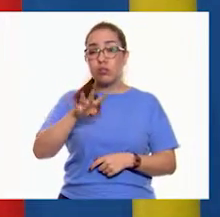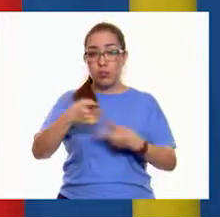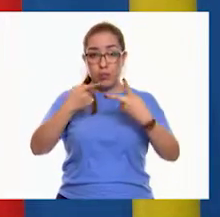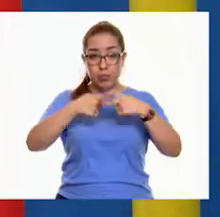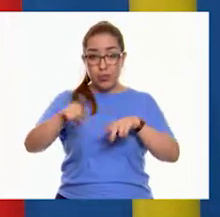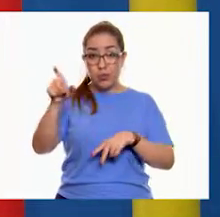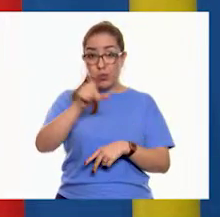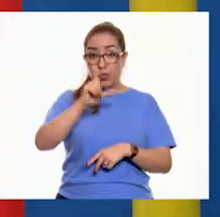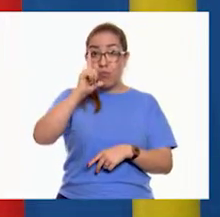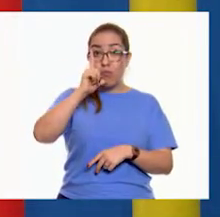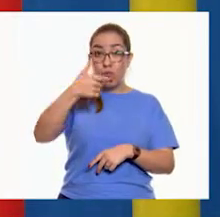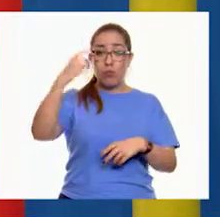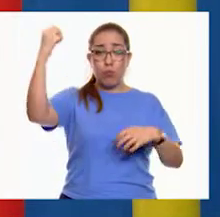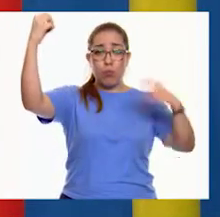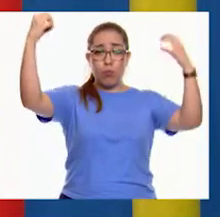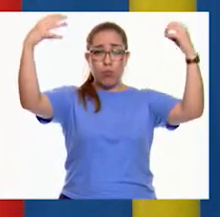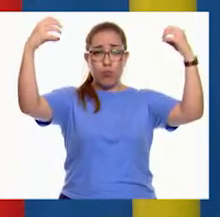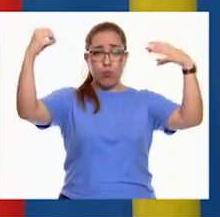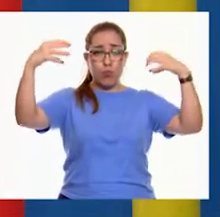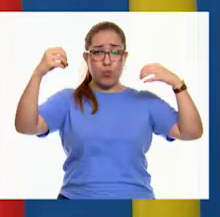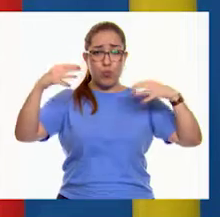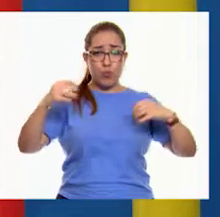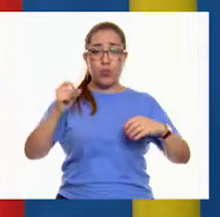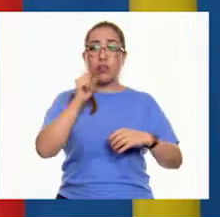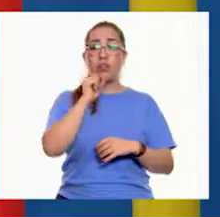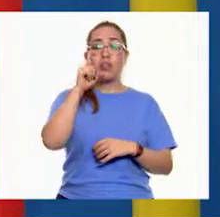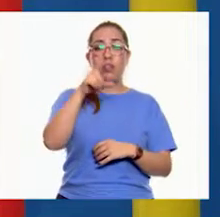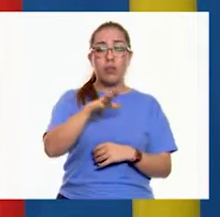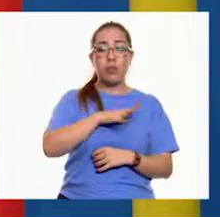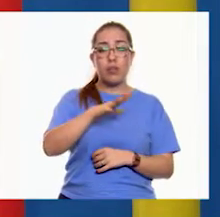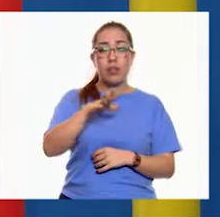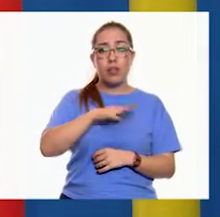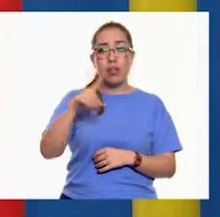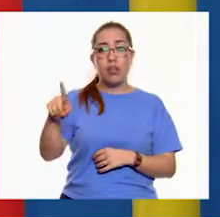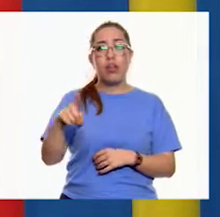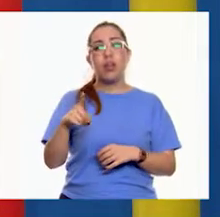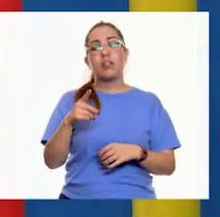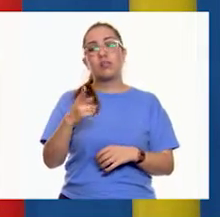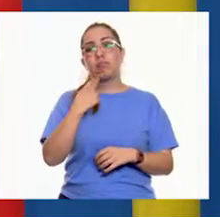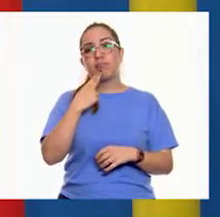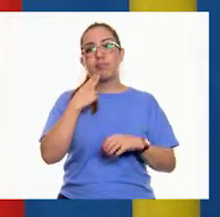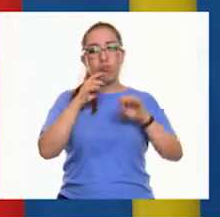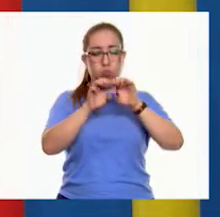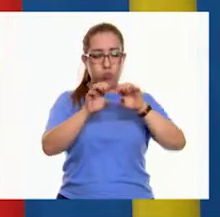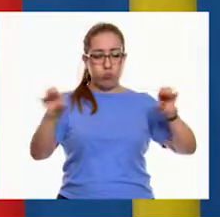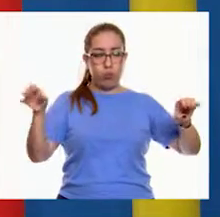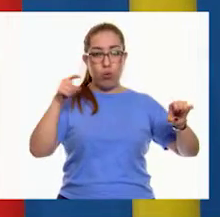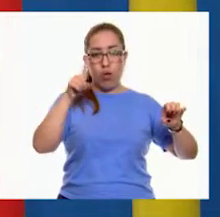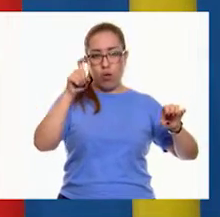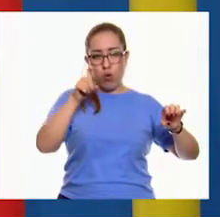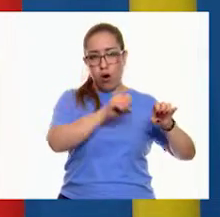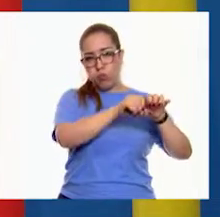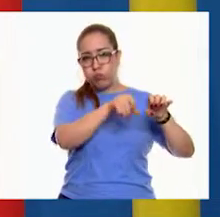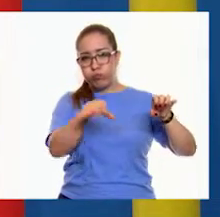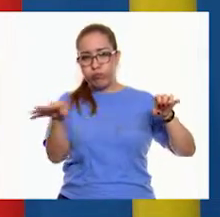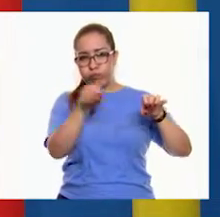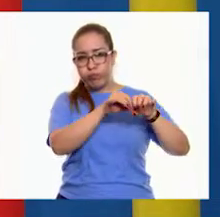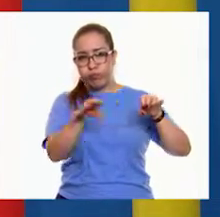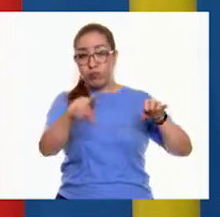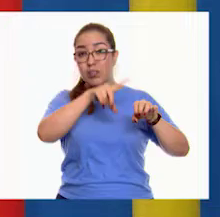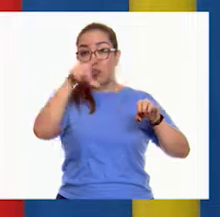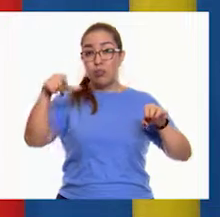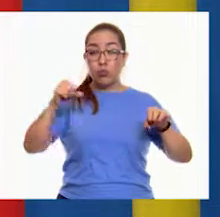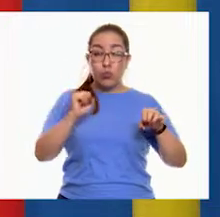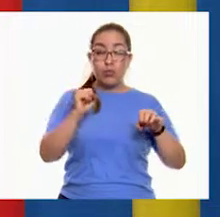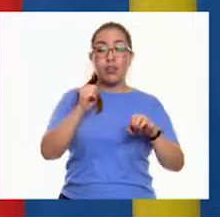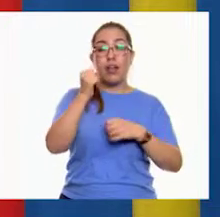público, eléctrico o la instalación de sistemas de drenaje, por ejemplo. Aunque podemos resaltar que fue en la década de los 70 cuando más